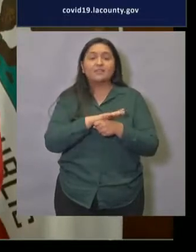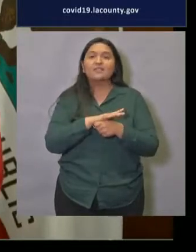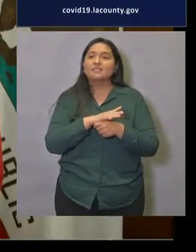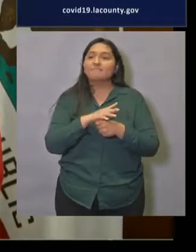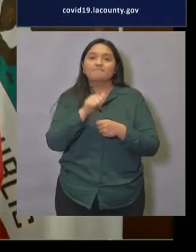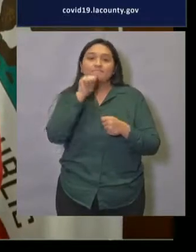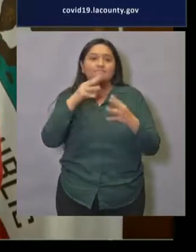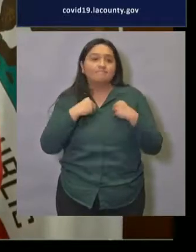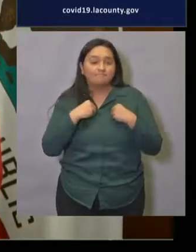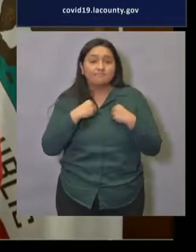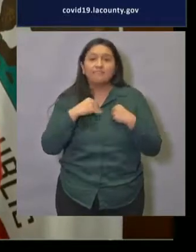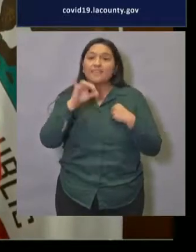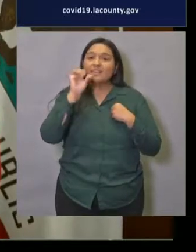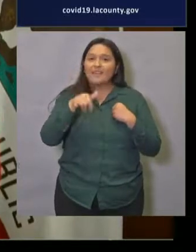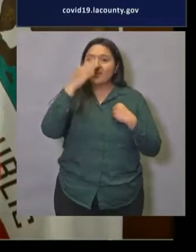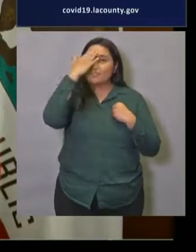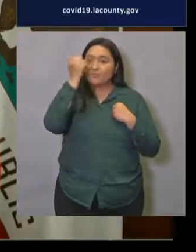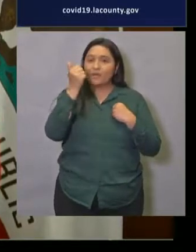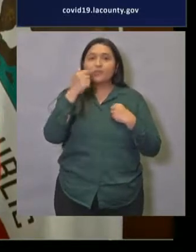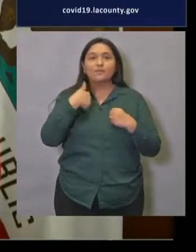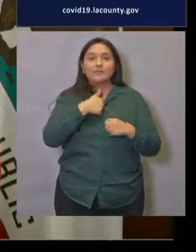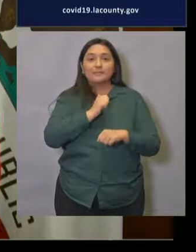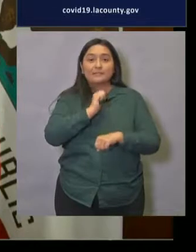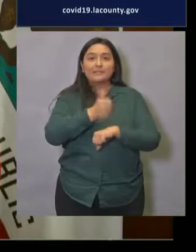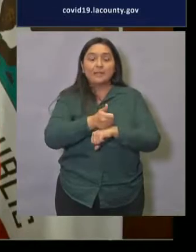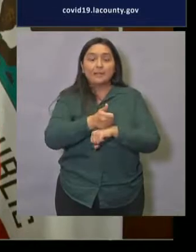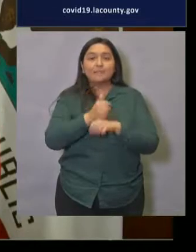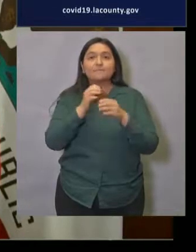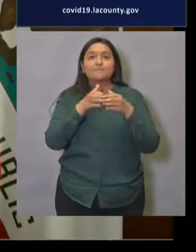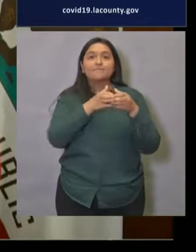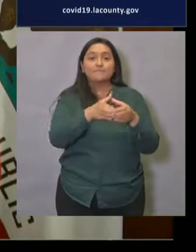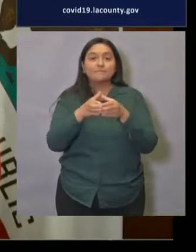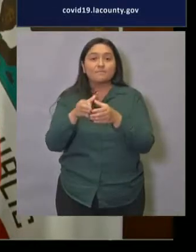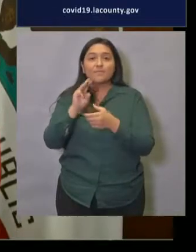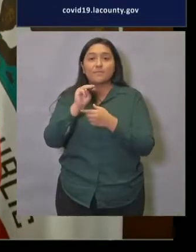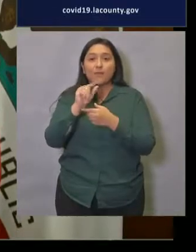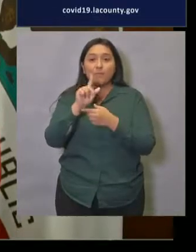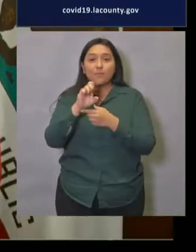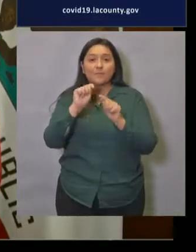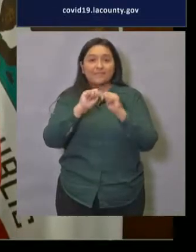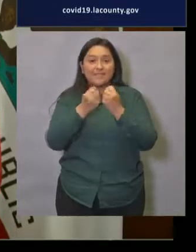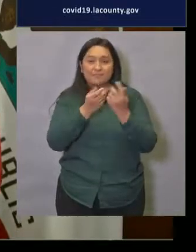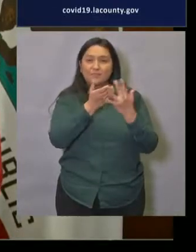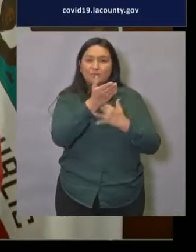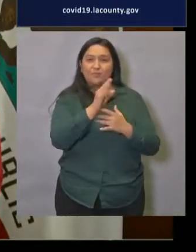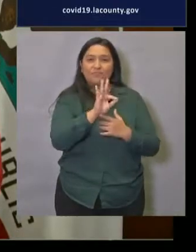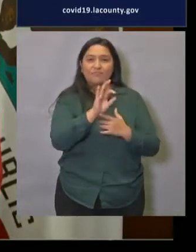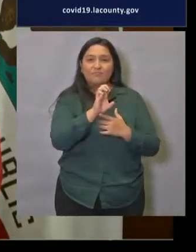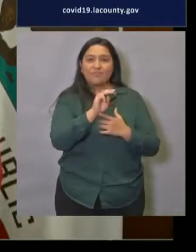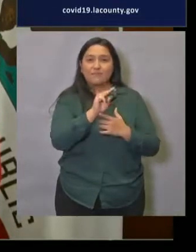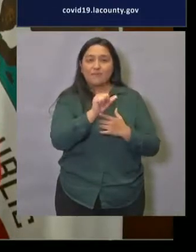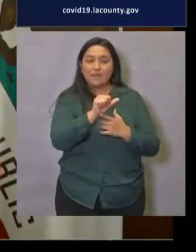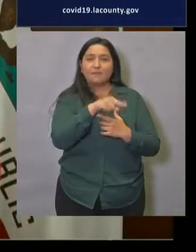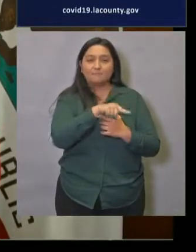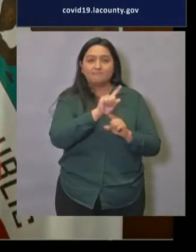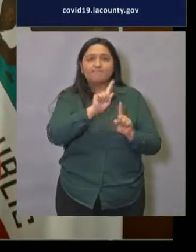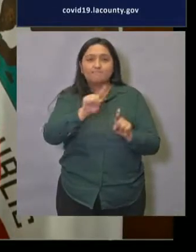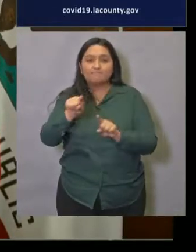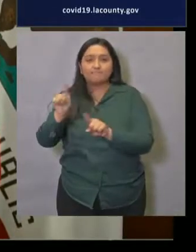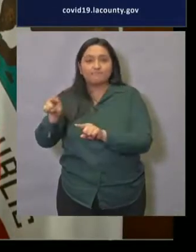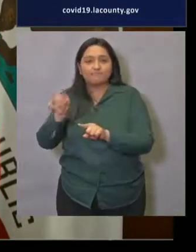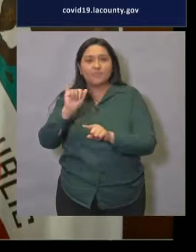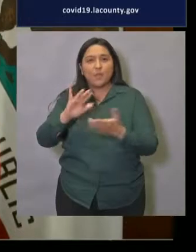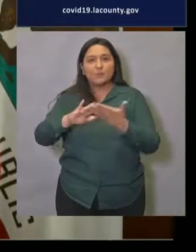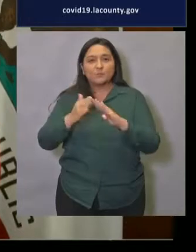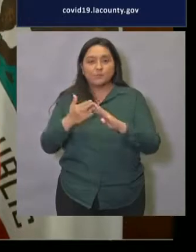que la clínica móvil de vacunas de FEMA vaya al sureste de la semana pasada. Y ayer la